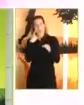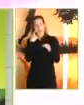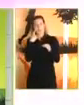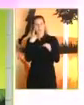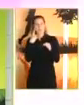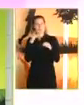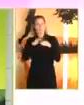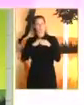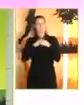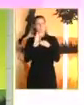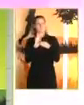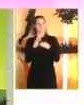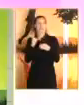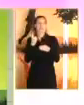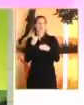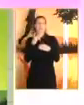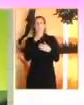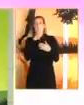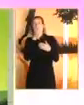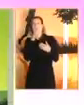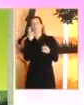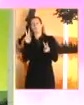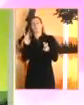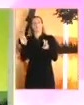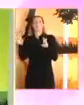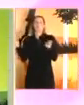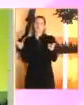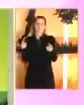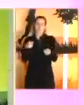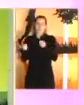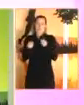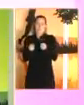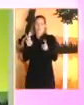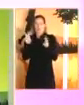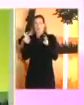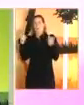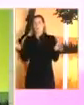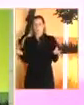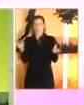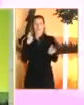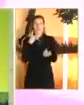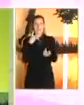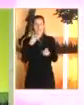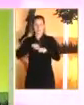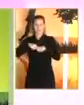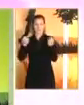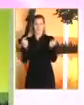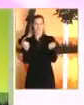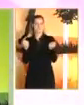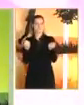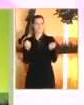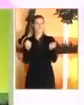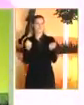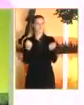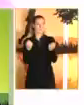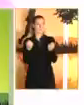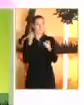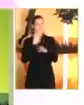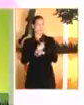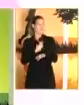abrirlo. Claro, es lo que pasa, porque es nuevo. Está recién comprado. Pues esto es aquí. Y ahí va. No pasa nada. Es alcohol.